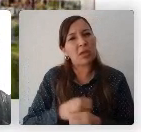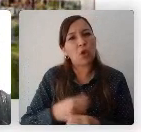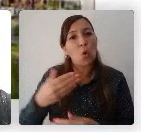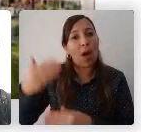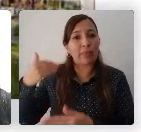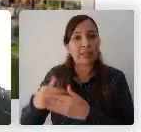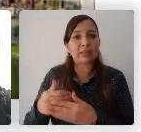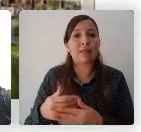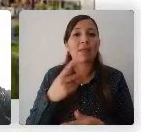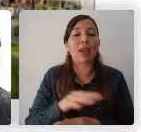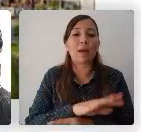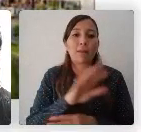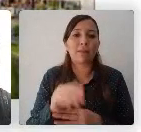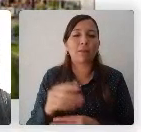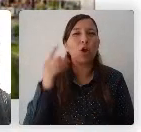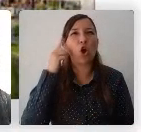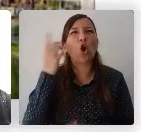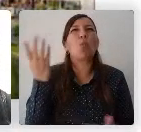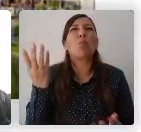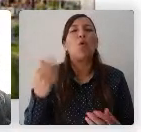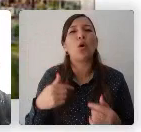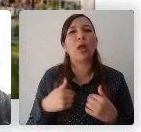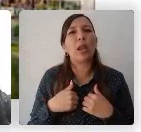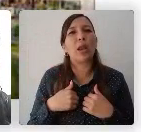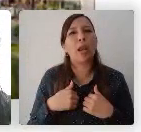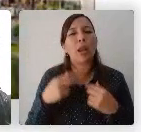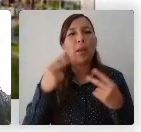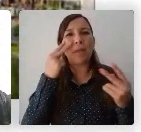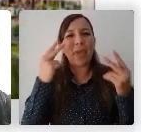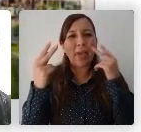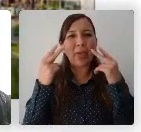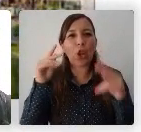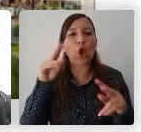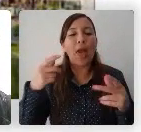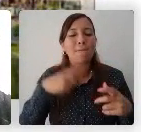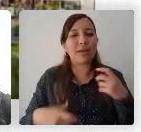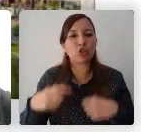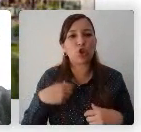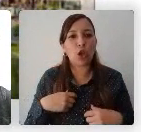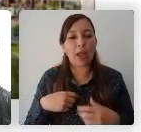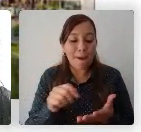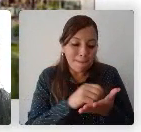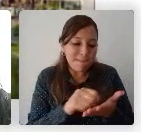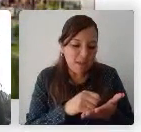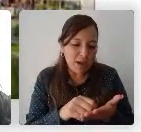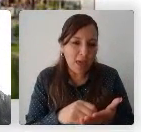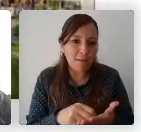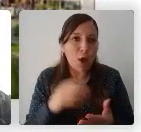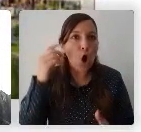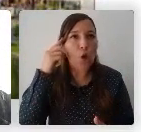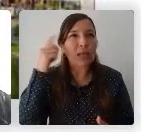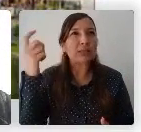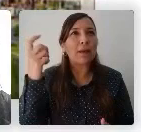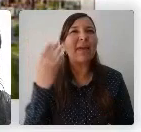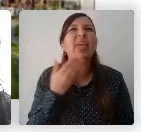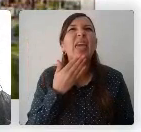acerca de cómo viajábamos, cómo determinábamos nuestro viaje pre-pandemia, ¿no? Sabíamos que esta situación